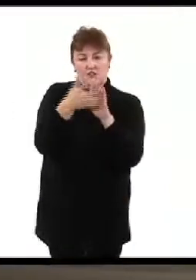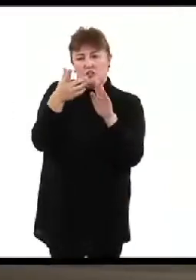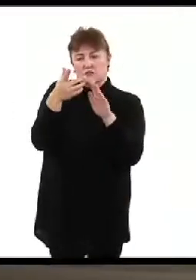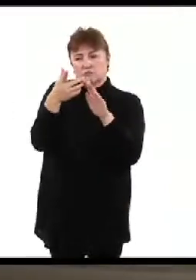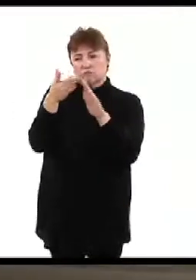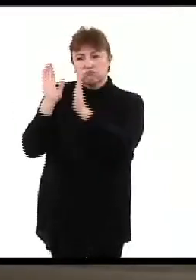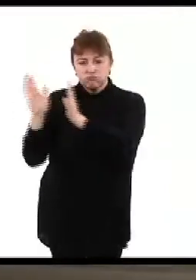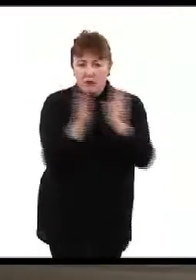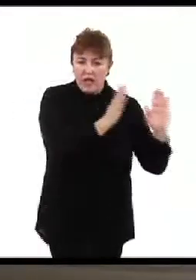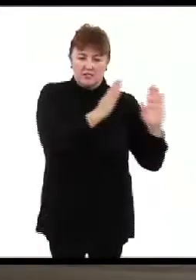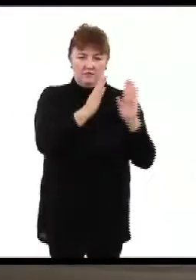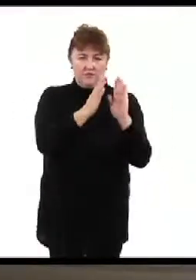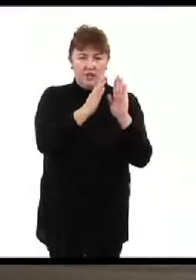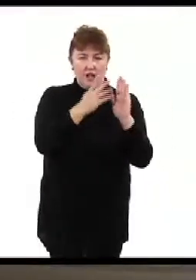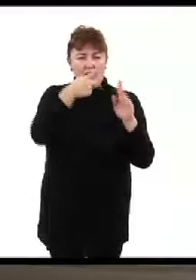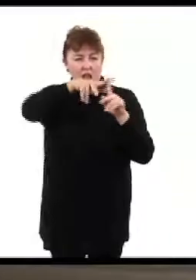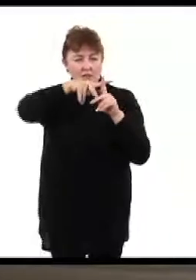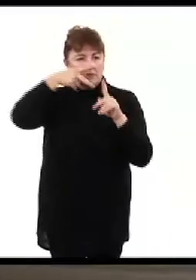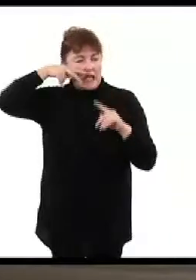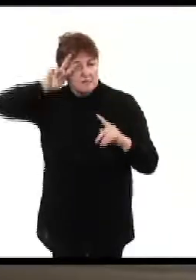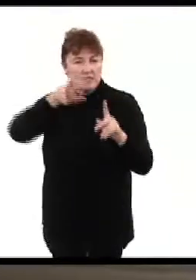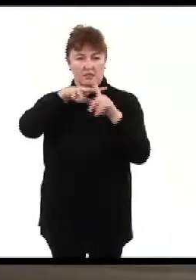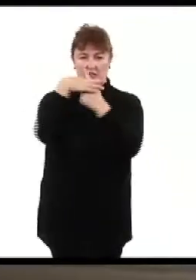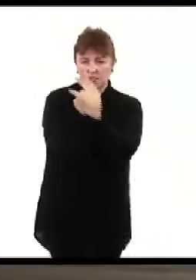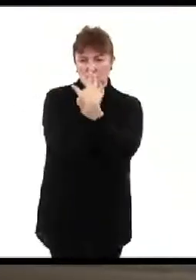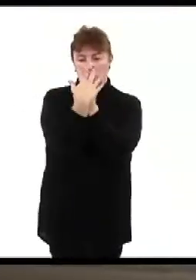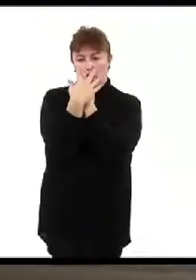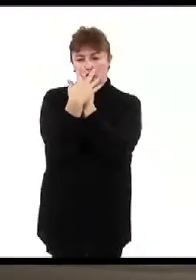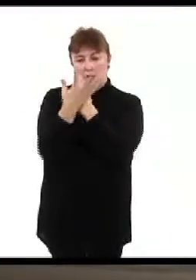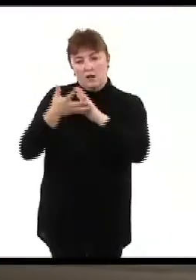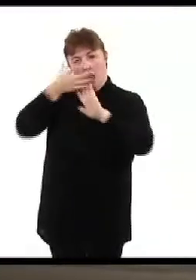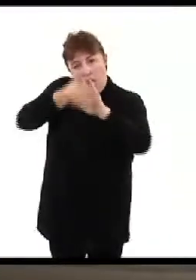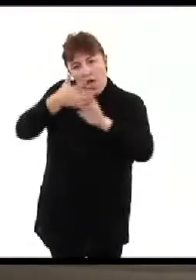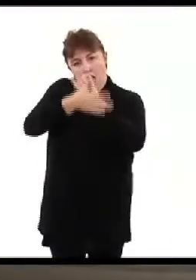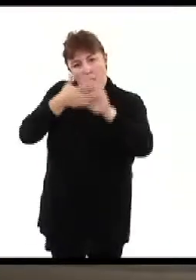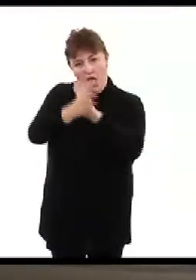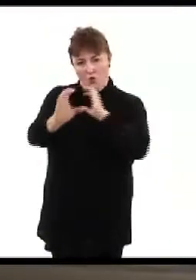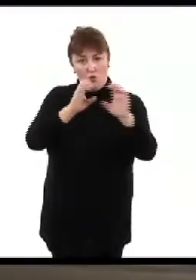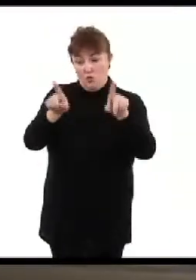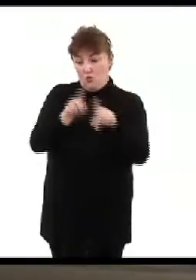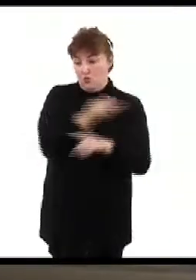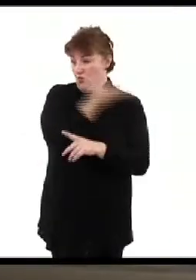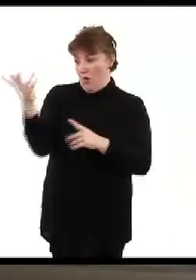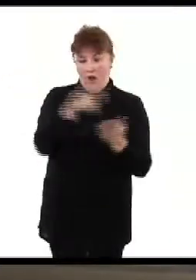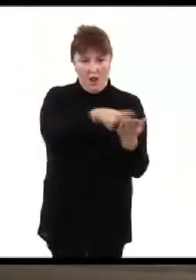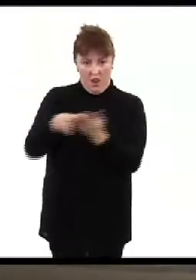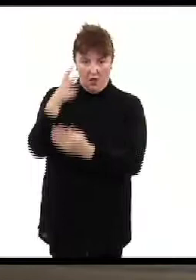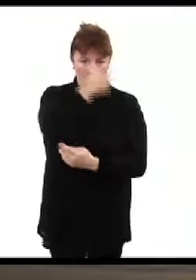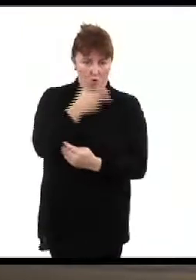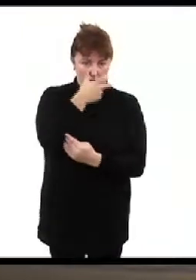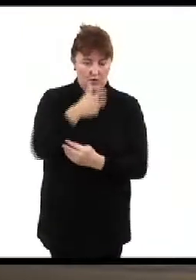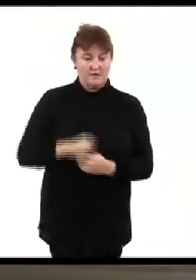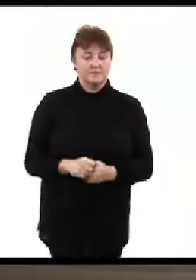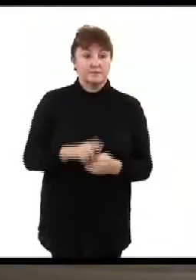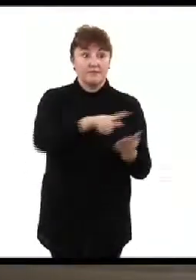clasificar y relacionar experiencias, conceptos y objetos, como sucede con cualquier otra lengua oral. El lenguaje de